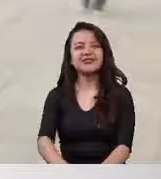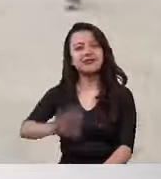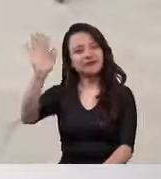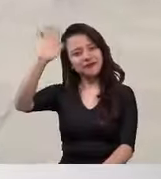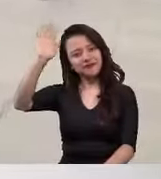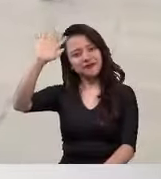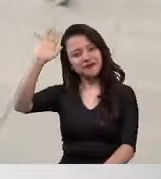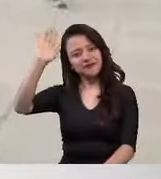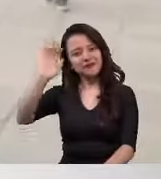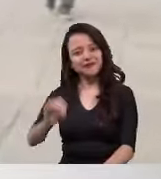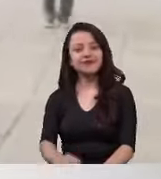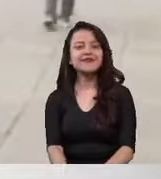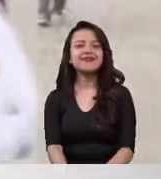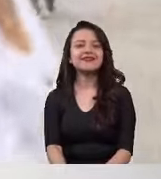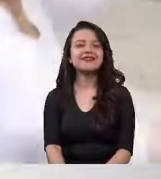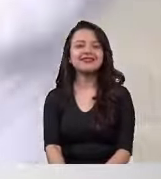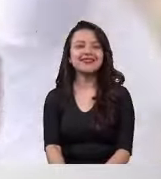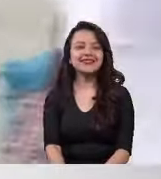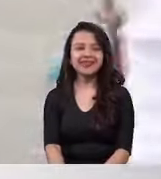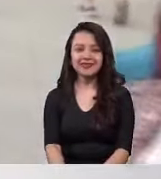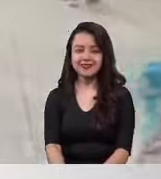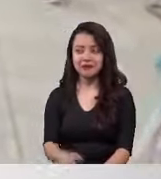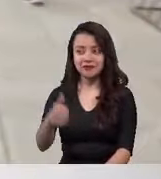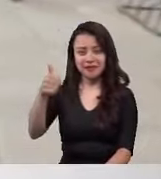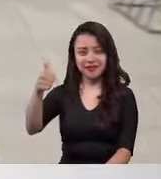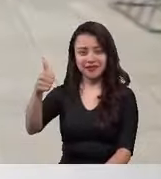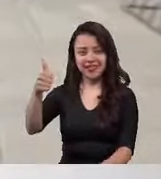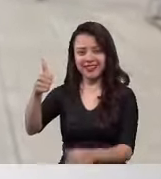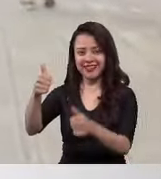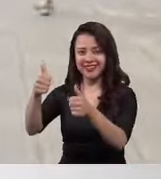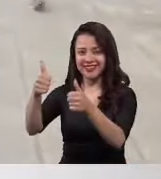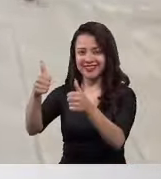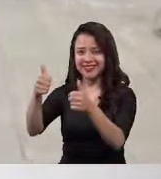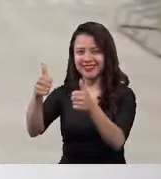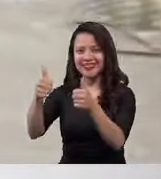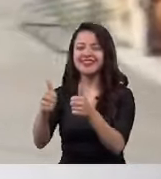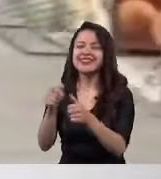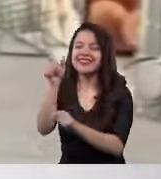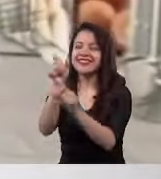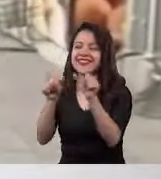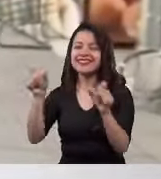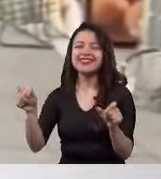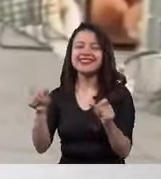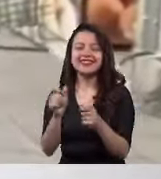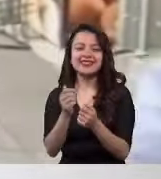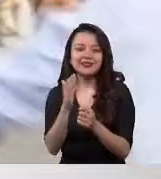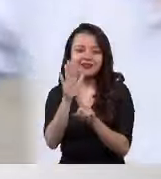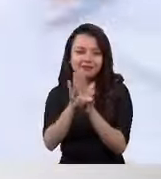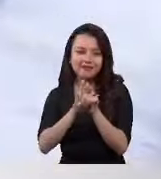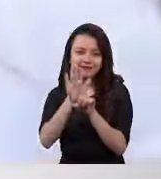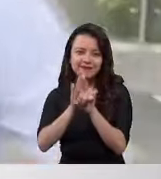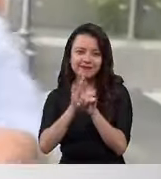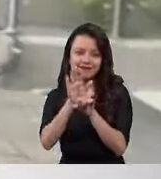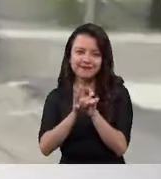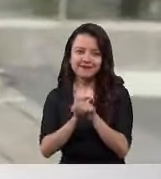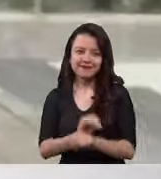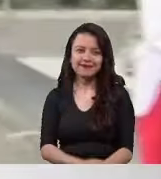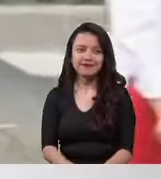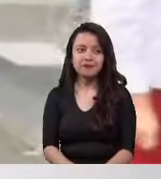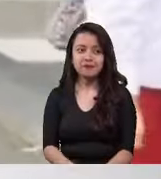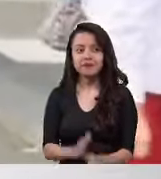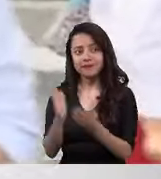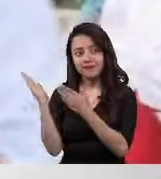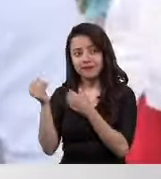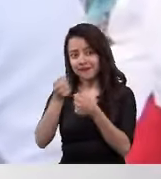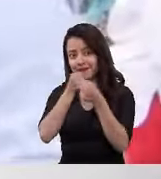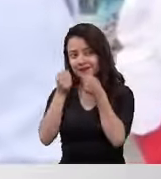luego. Que le vaya muy bien. Es la gente cariñosa, afectiva, servicial. Y aquí está nuestro corresponsal